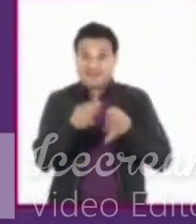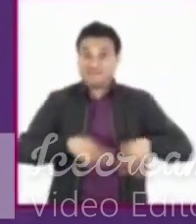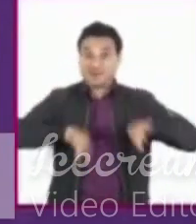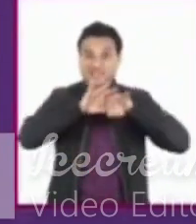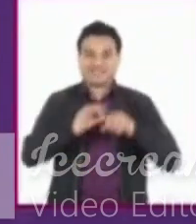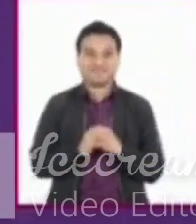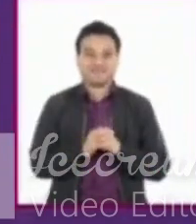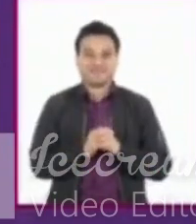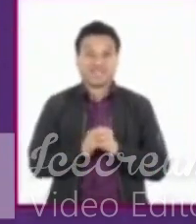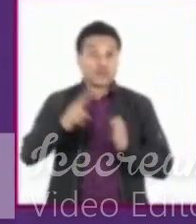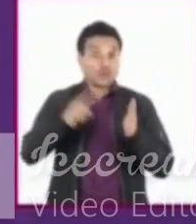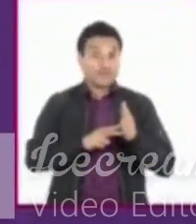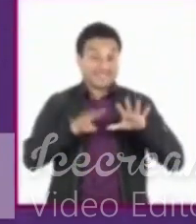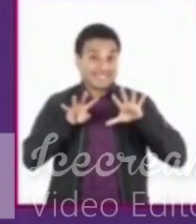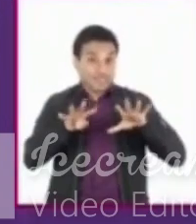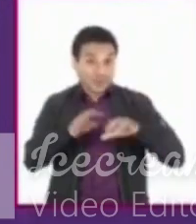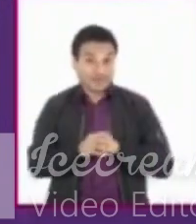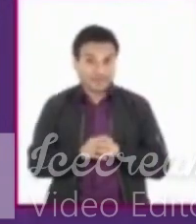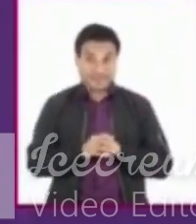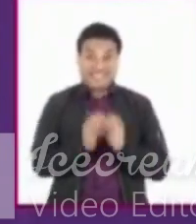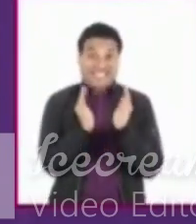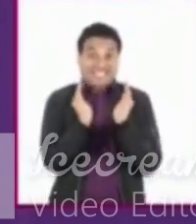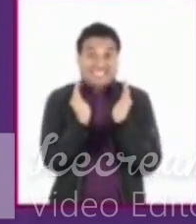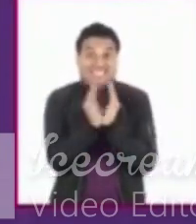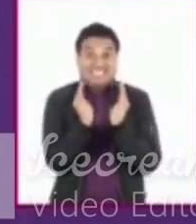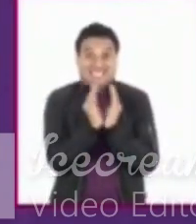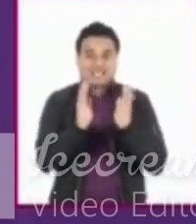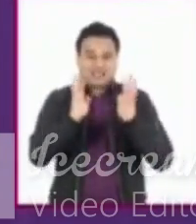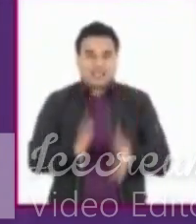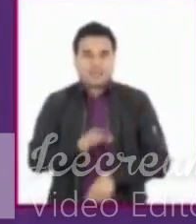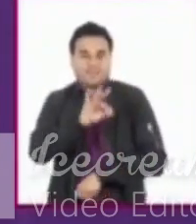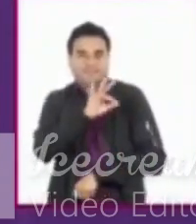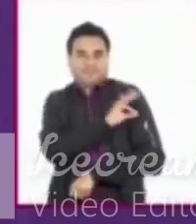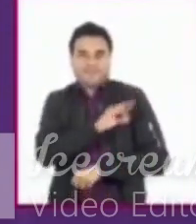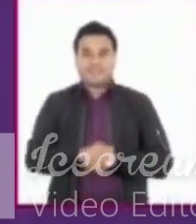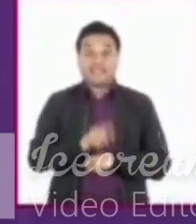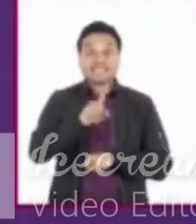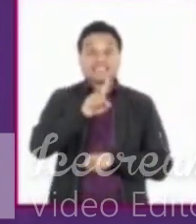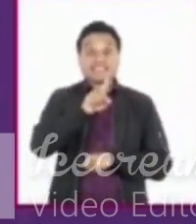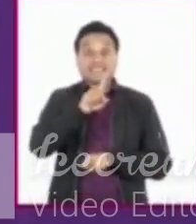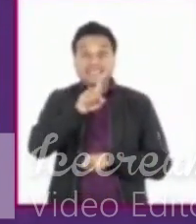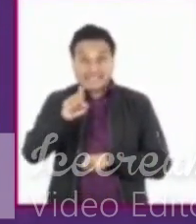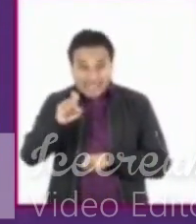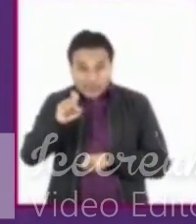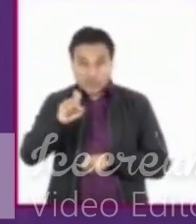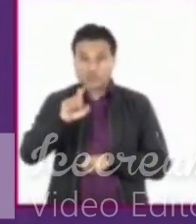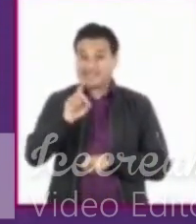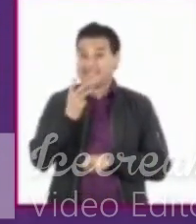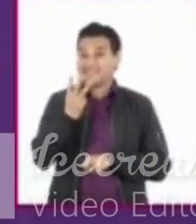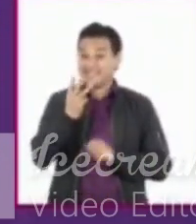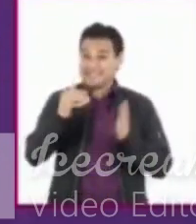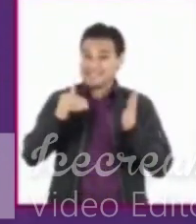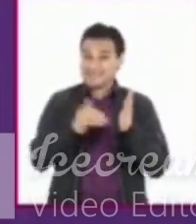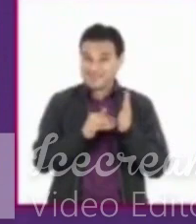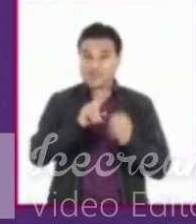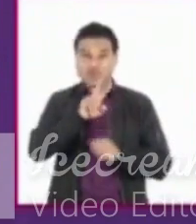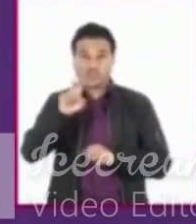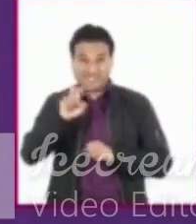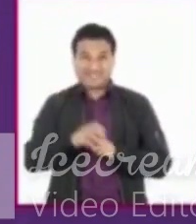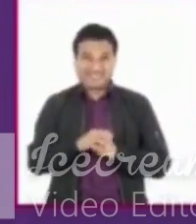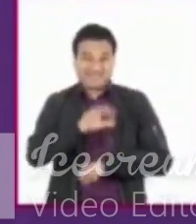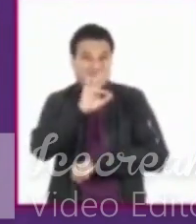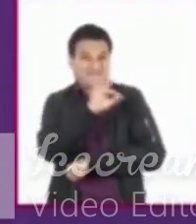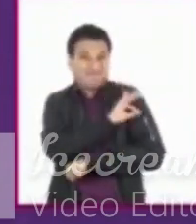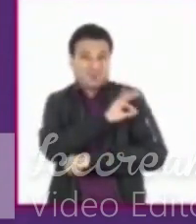Durante 2019, el ISSSTE aplicó más de 133 mil dosis de vacunas triple viral contra sarampión, rubéola